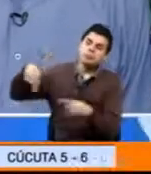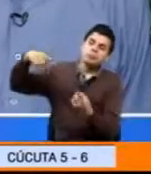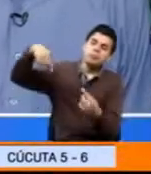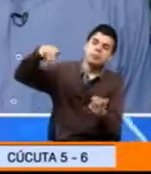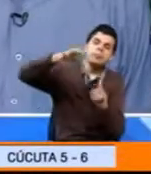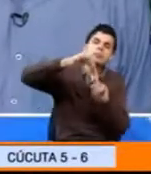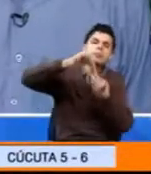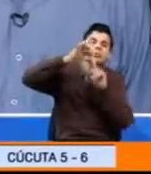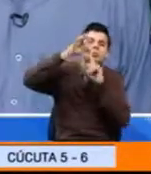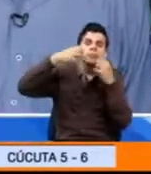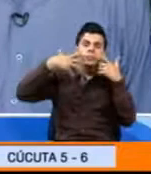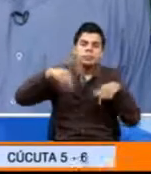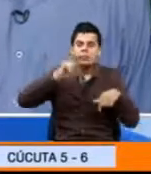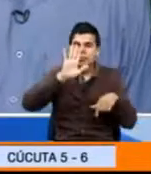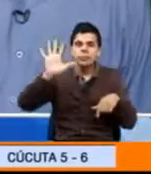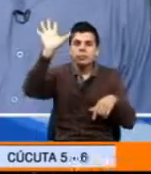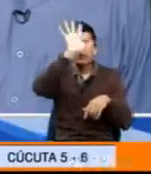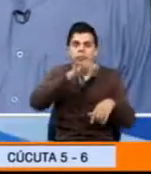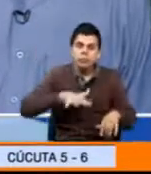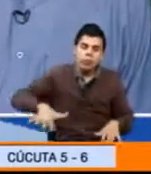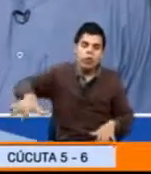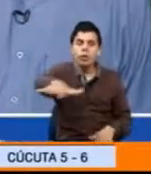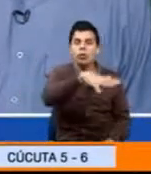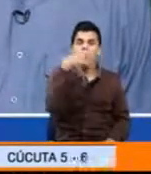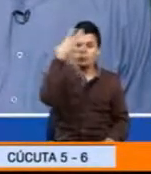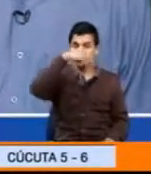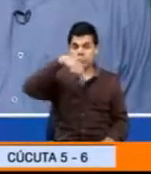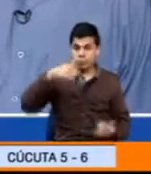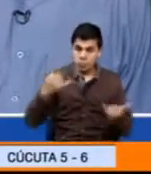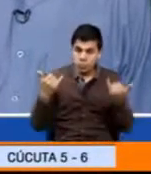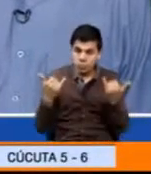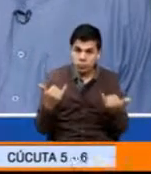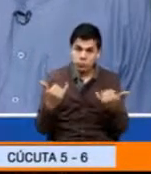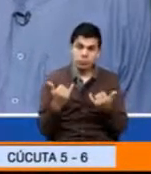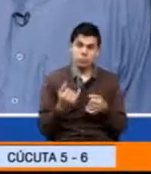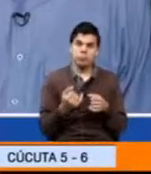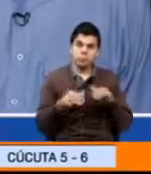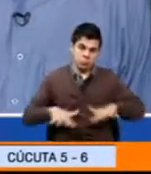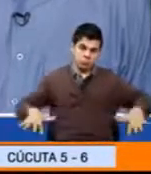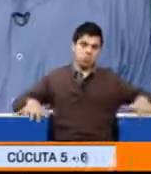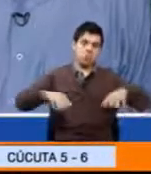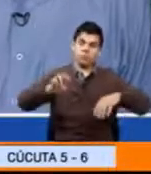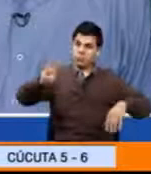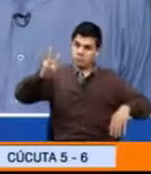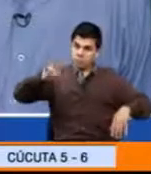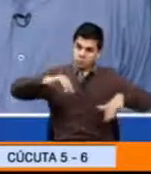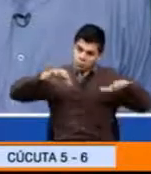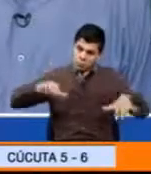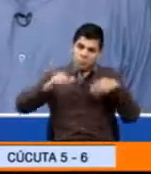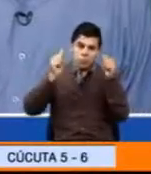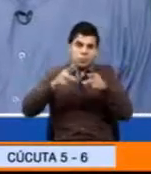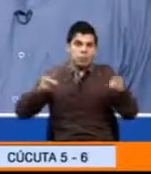áreas del sistema de parques nacionales. En el nororiente tenemos 3 áreas protegidas abiertas al